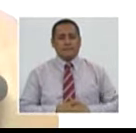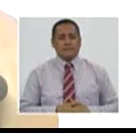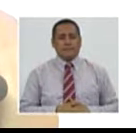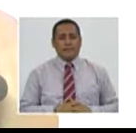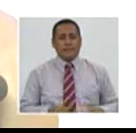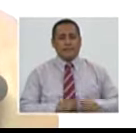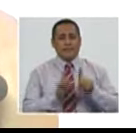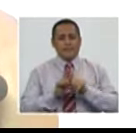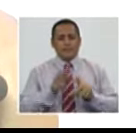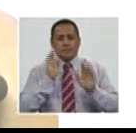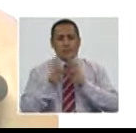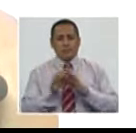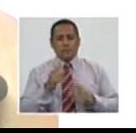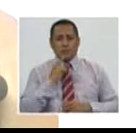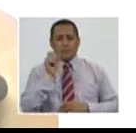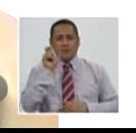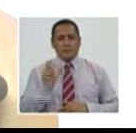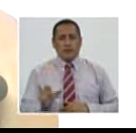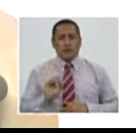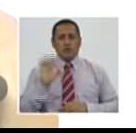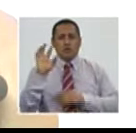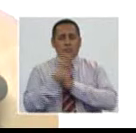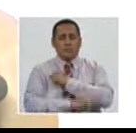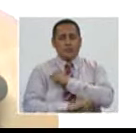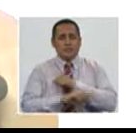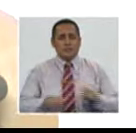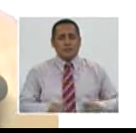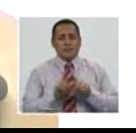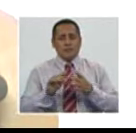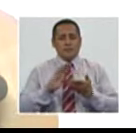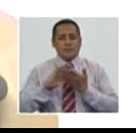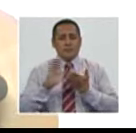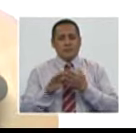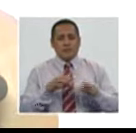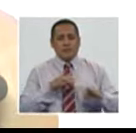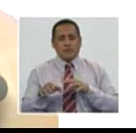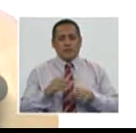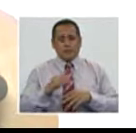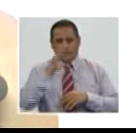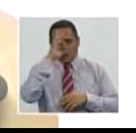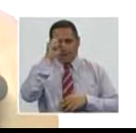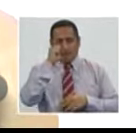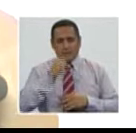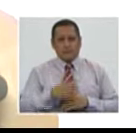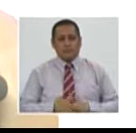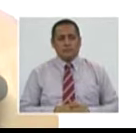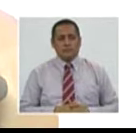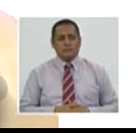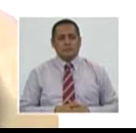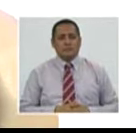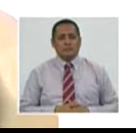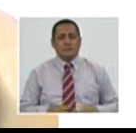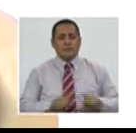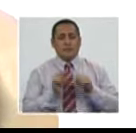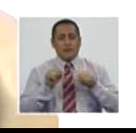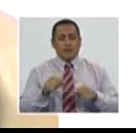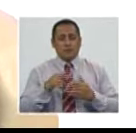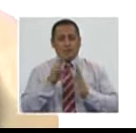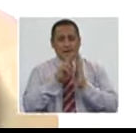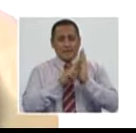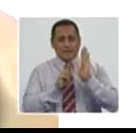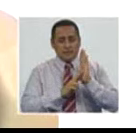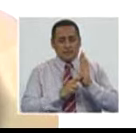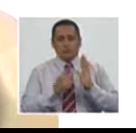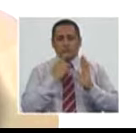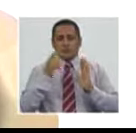ahora si uno de los padres está en el exterior también la autorización se hace vía consular entonces esos